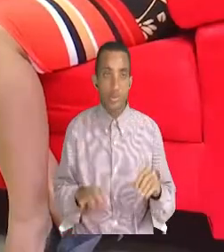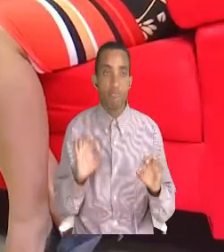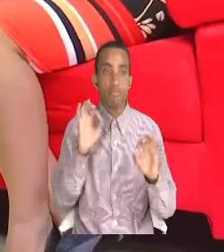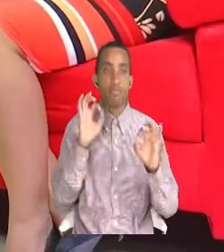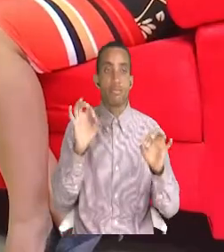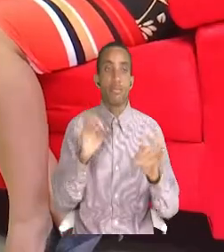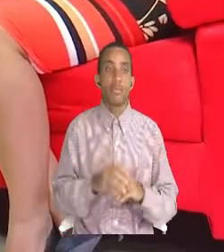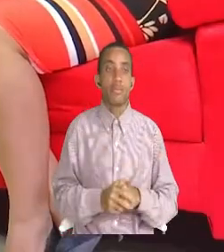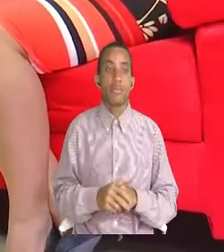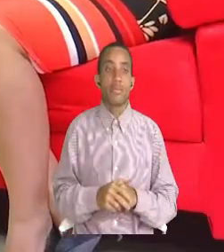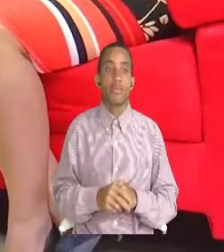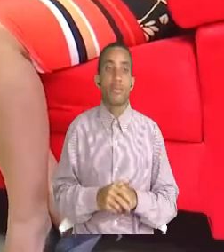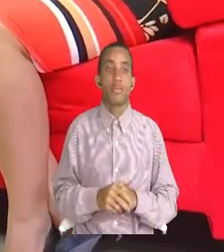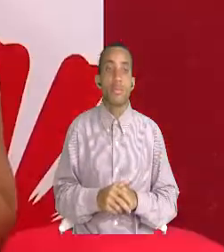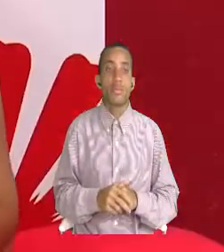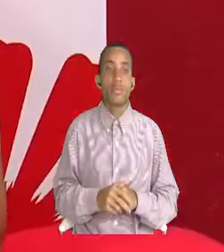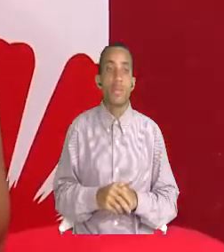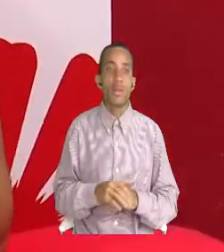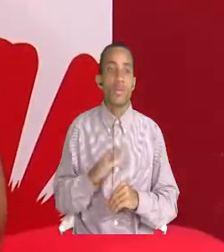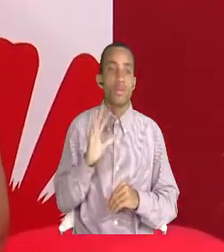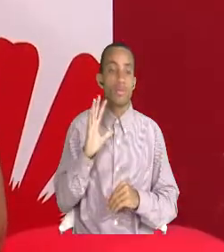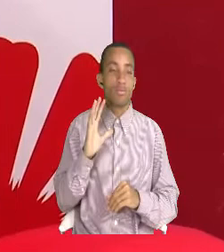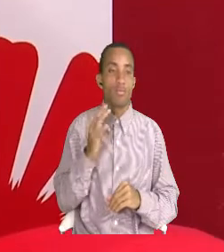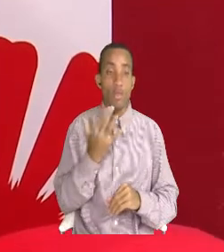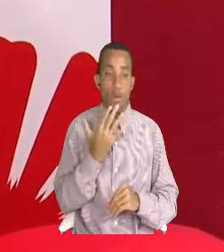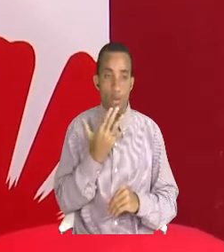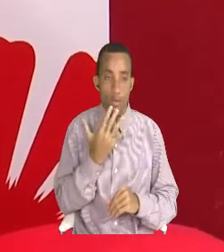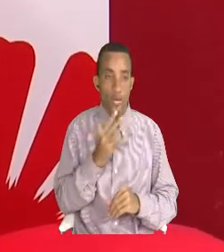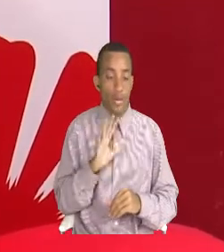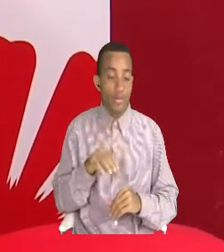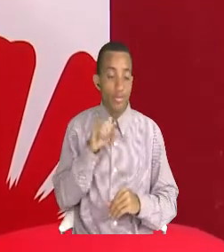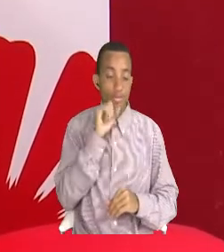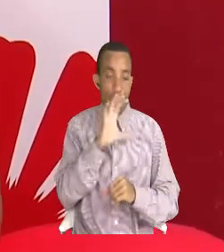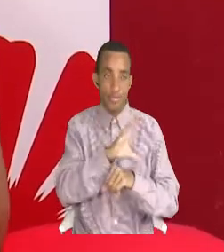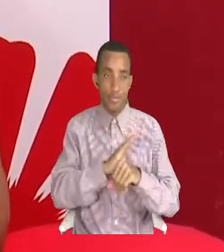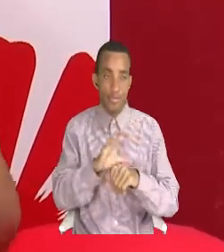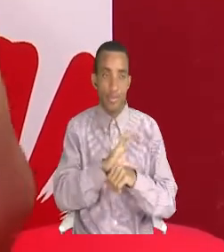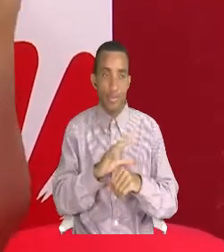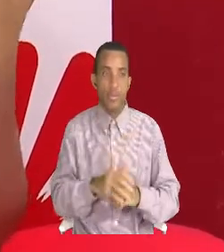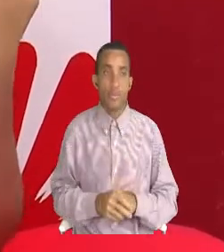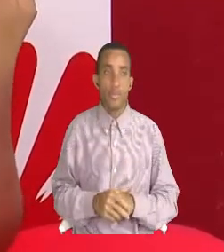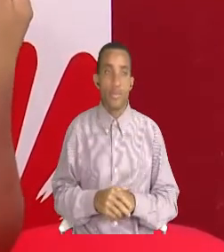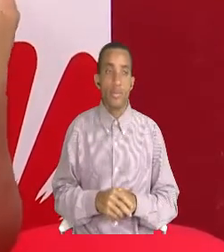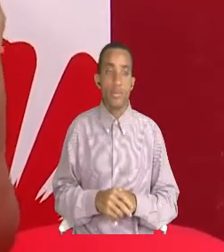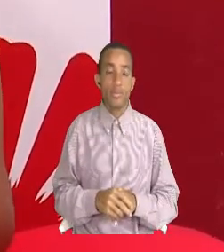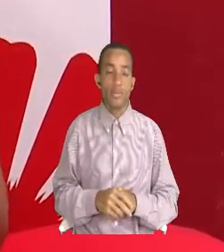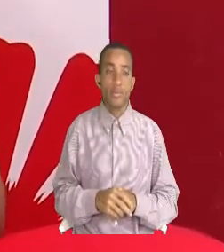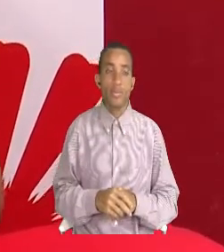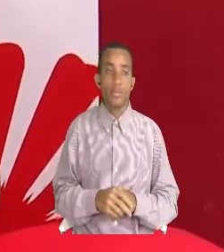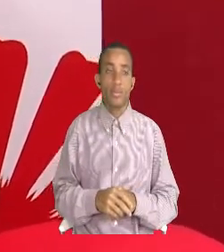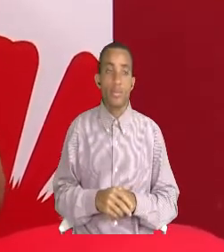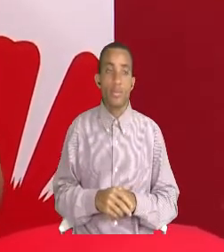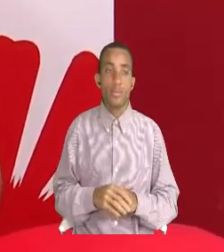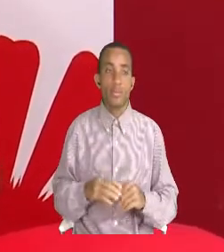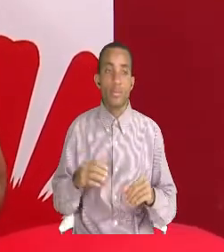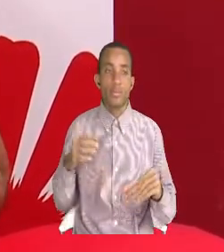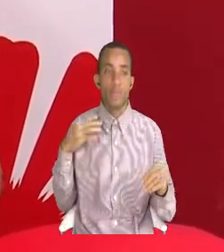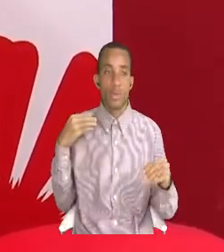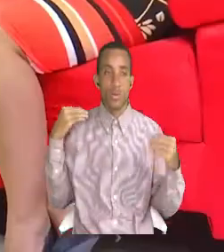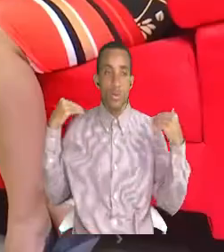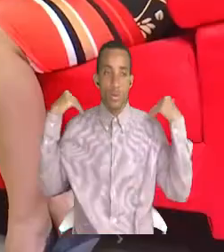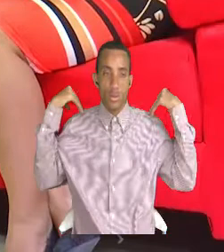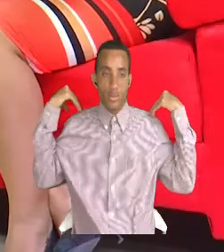así es nuestra ciudad, colorida de por sí. Bueno, Marcela. Claro que sí. Los estilos campesinas